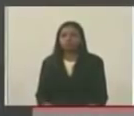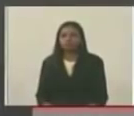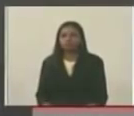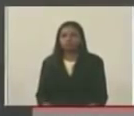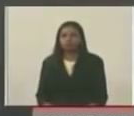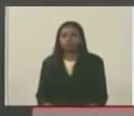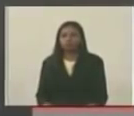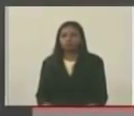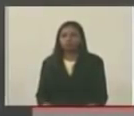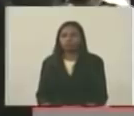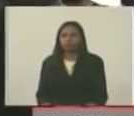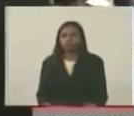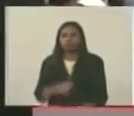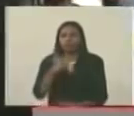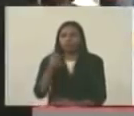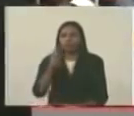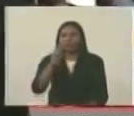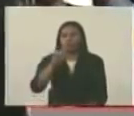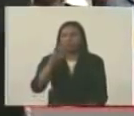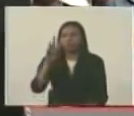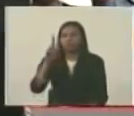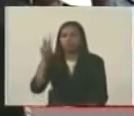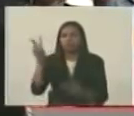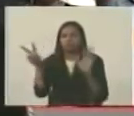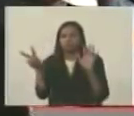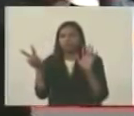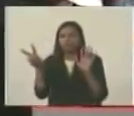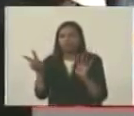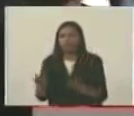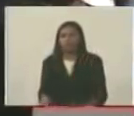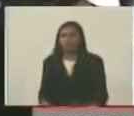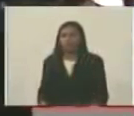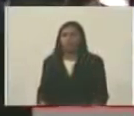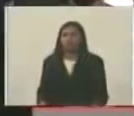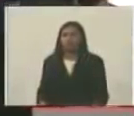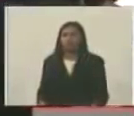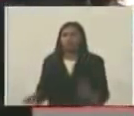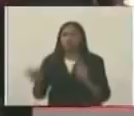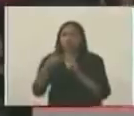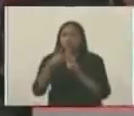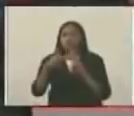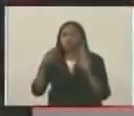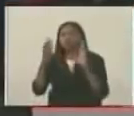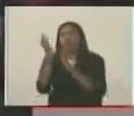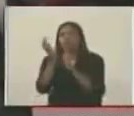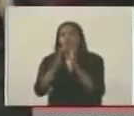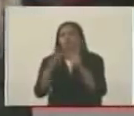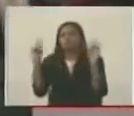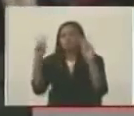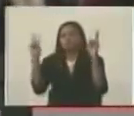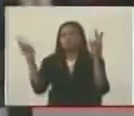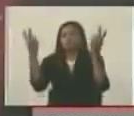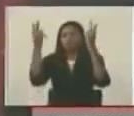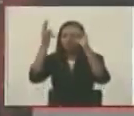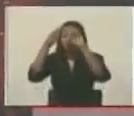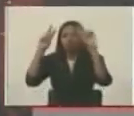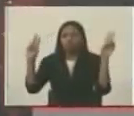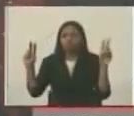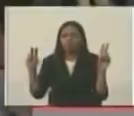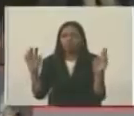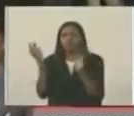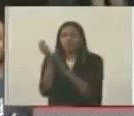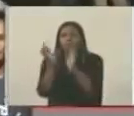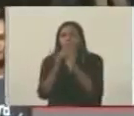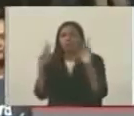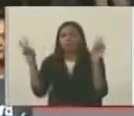Programa 247. Abril de victorias. Y de paz. Abril de victorias.